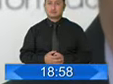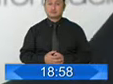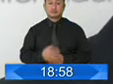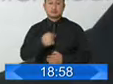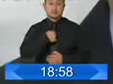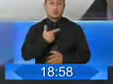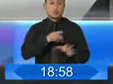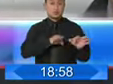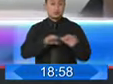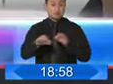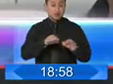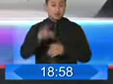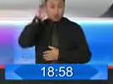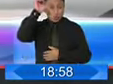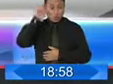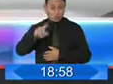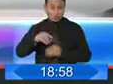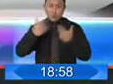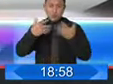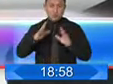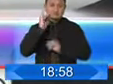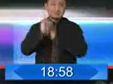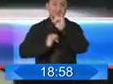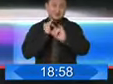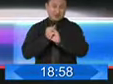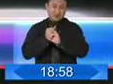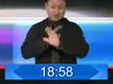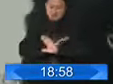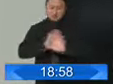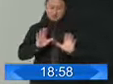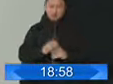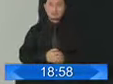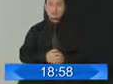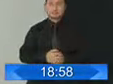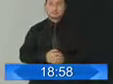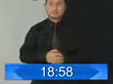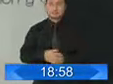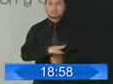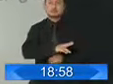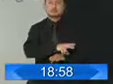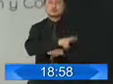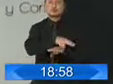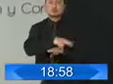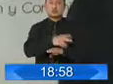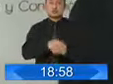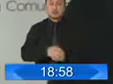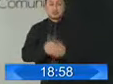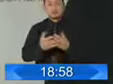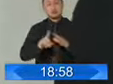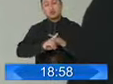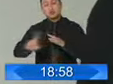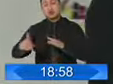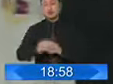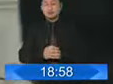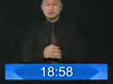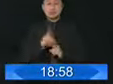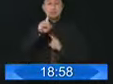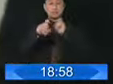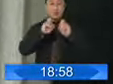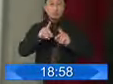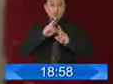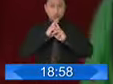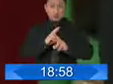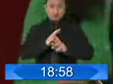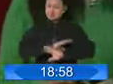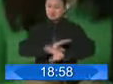a ningún criterio de ningún organismo internacional. Y hasta ahí, el superintendente prefirió no responder más preguntas y se